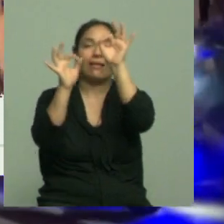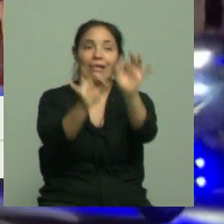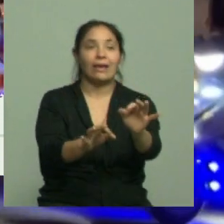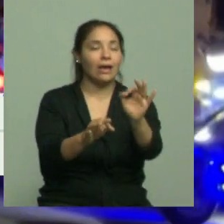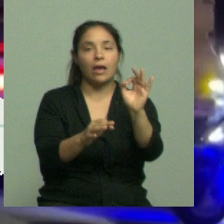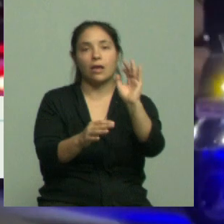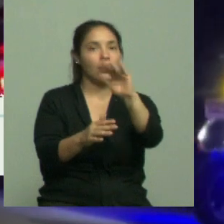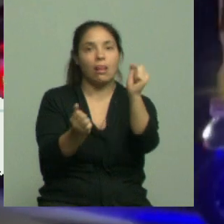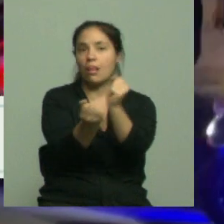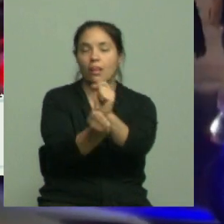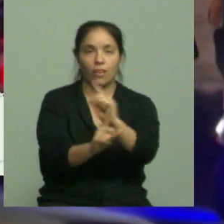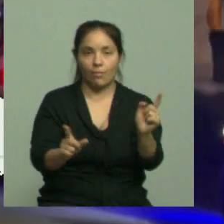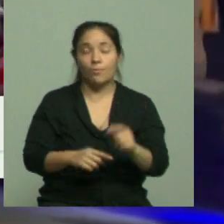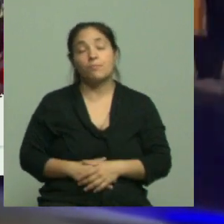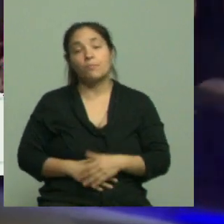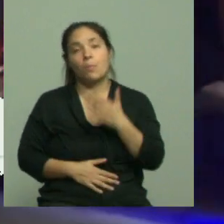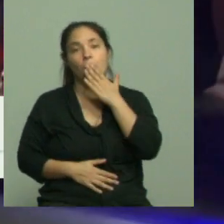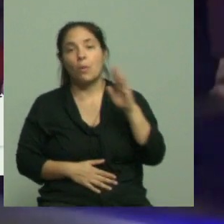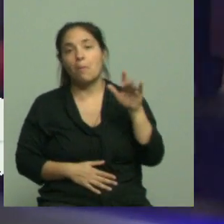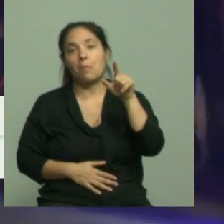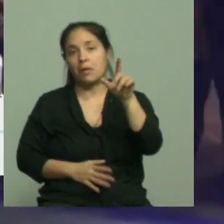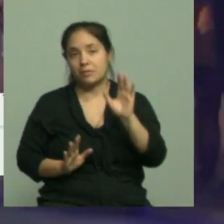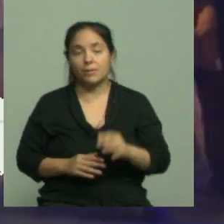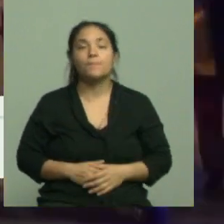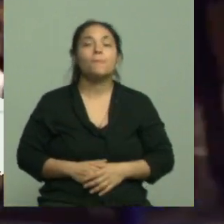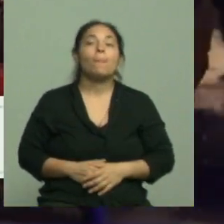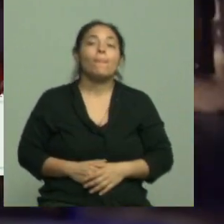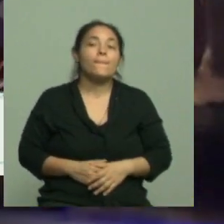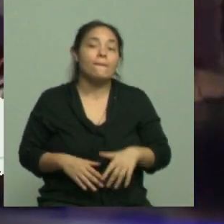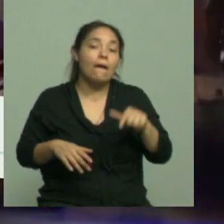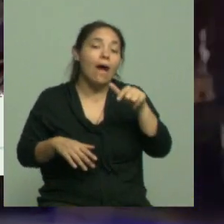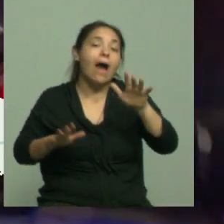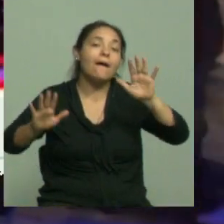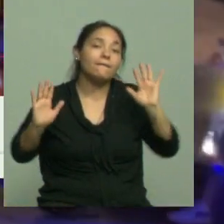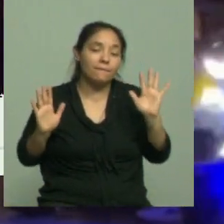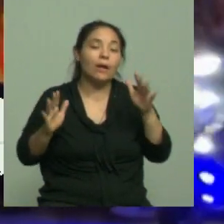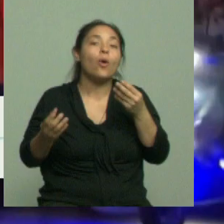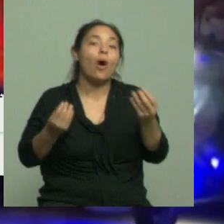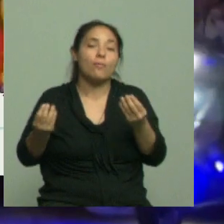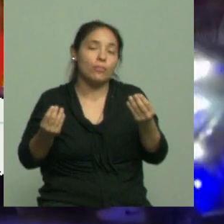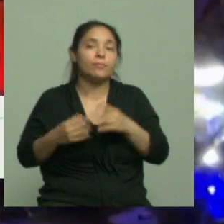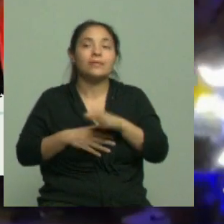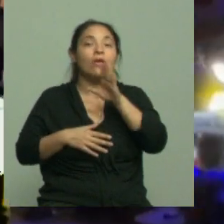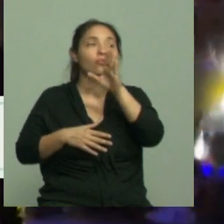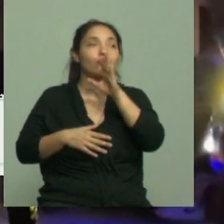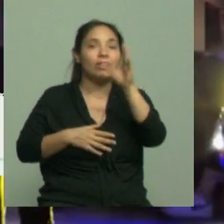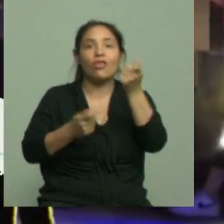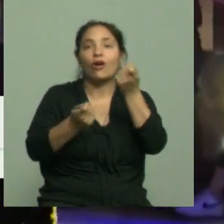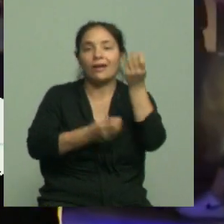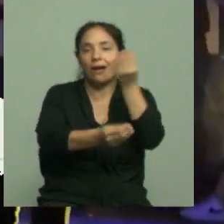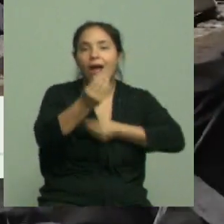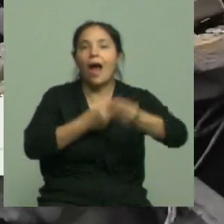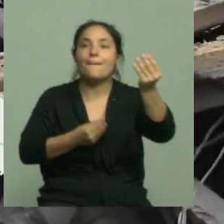En ese sentido también hay que ver en qué condiciones está quedando esto para lo que va a ser el cambio de gestión en Estados Unidos, ¿no? Sí, a